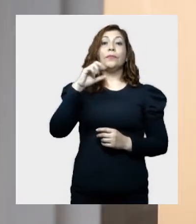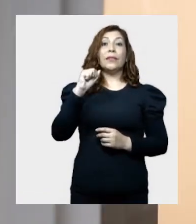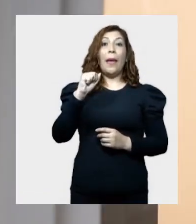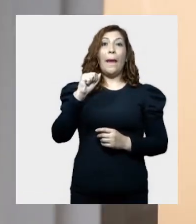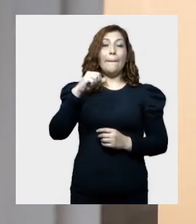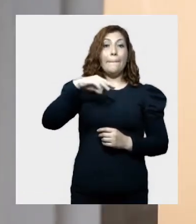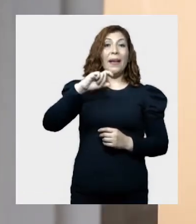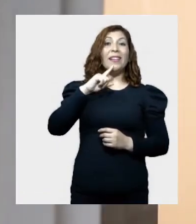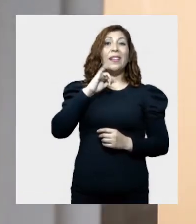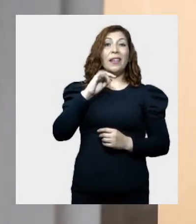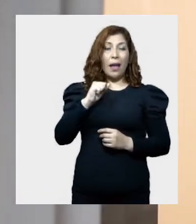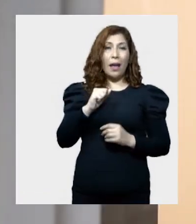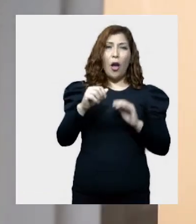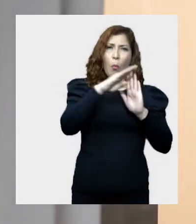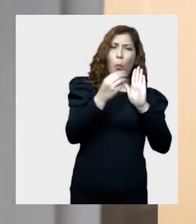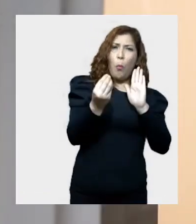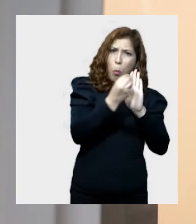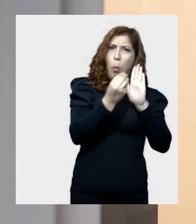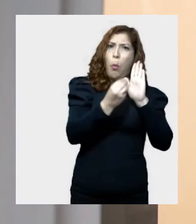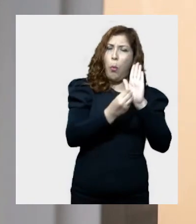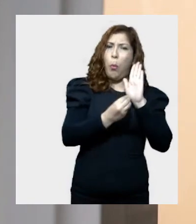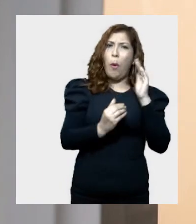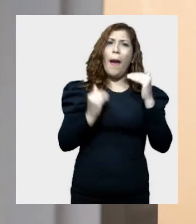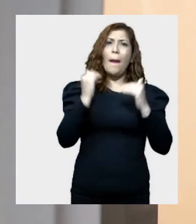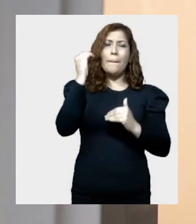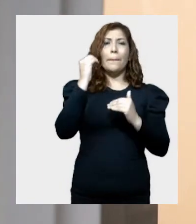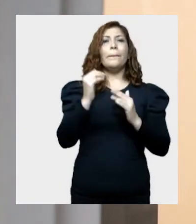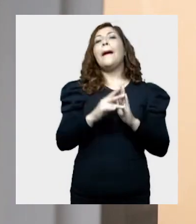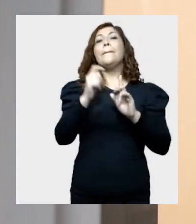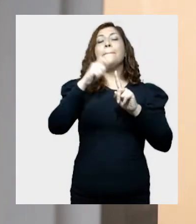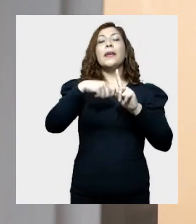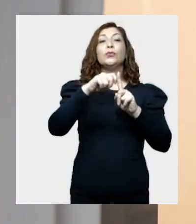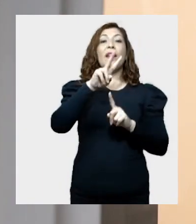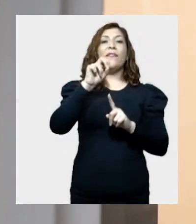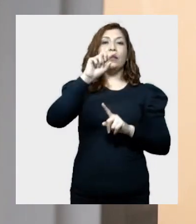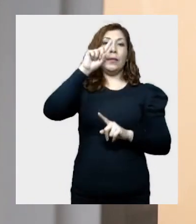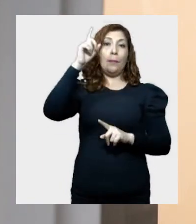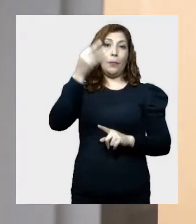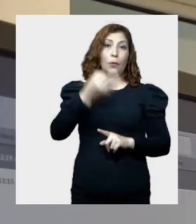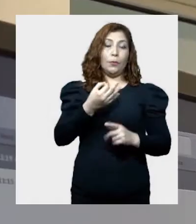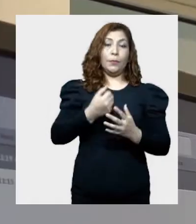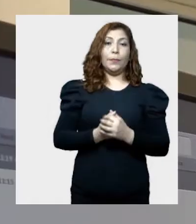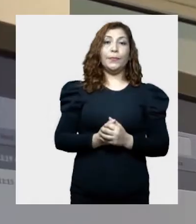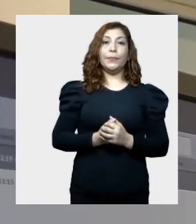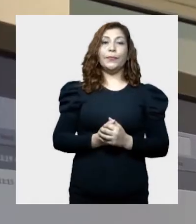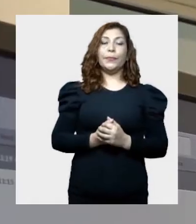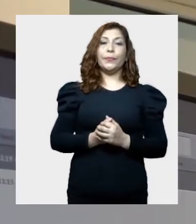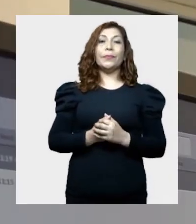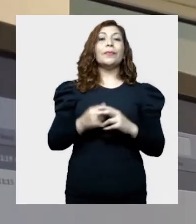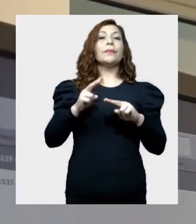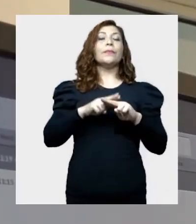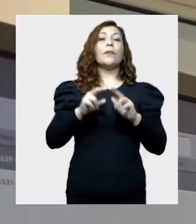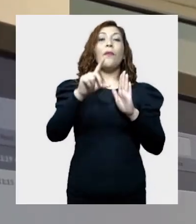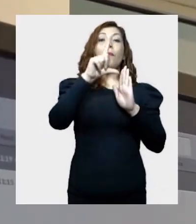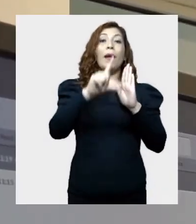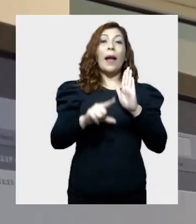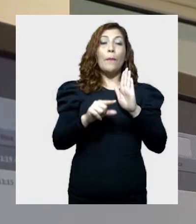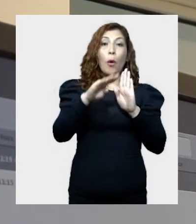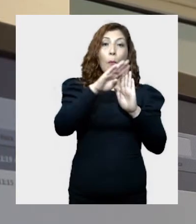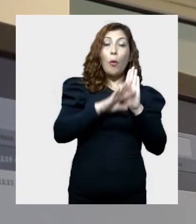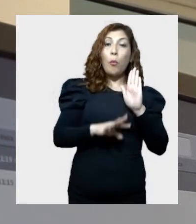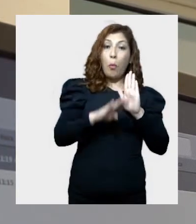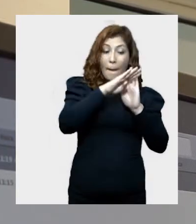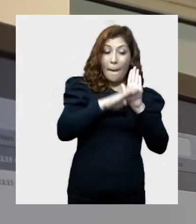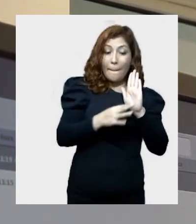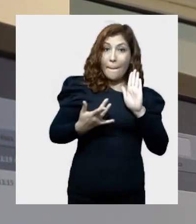la capacidad de agenda logrando un incremento de la producción mensual del 20%. Gestionamos la reducción de la lista de espera